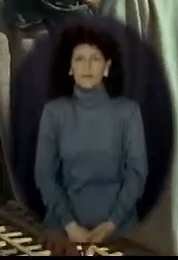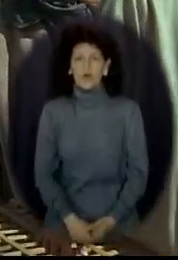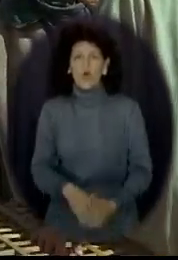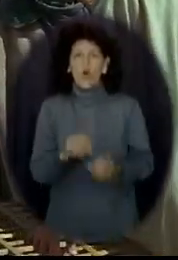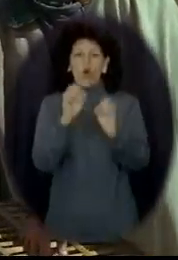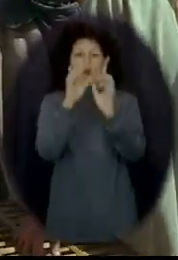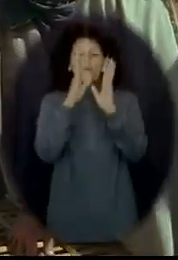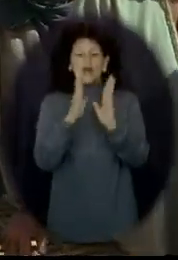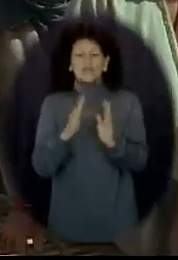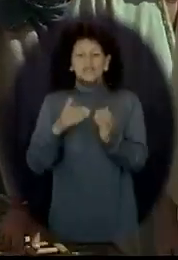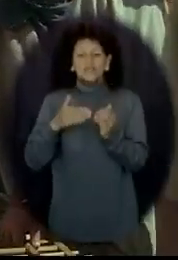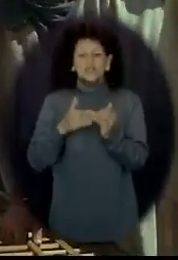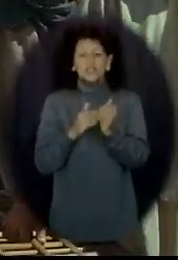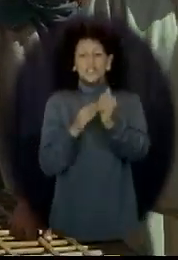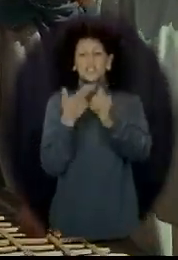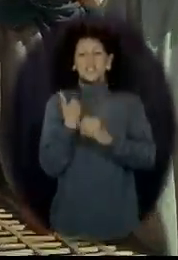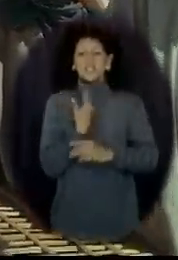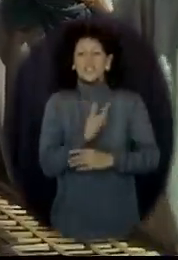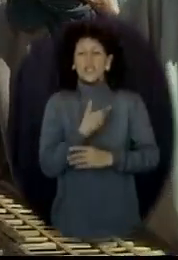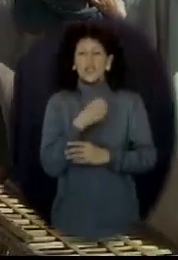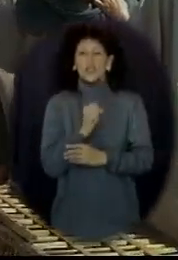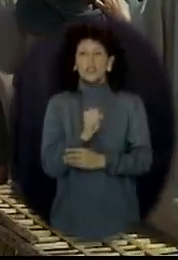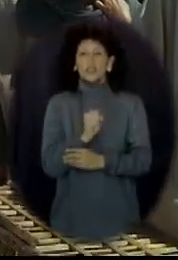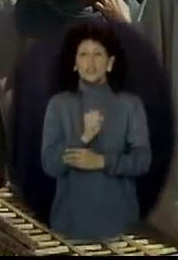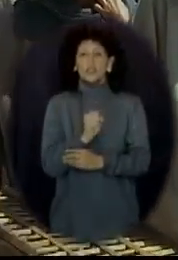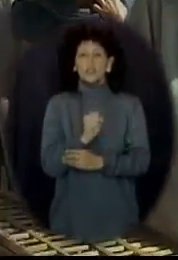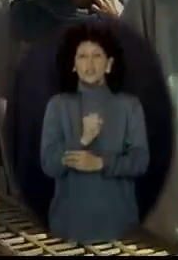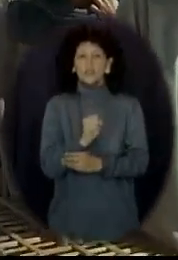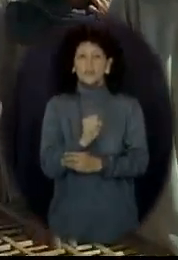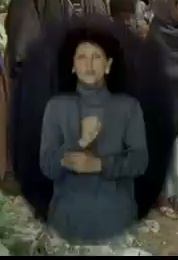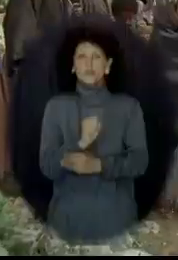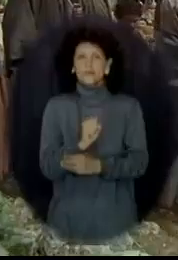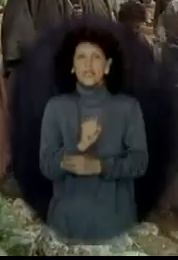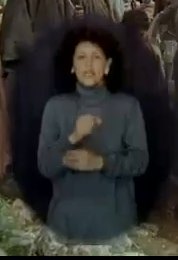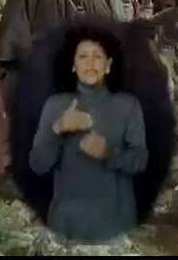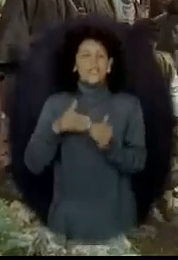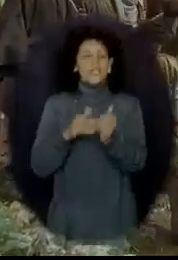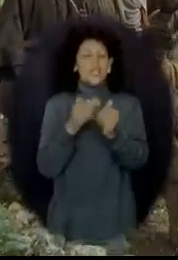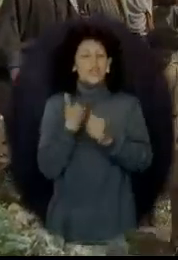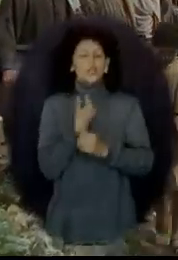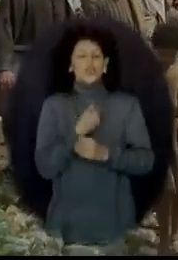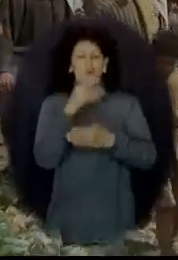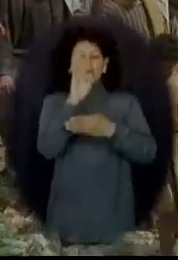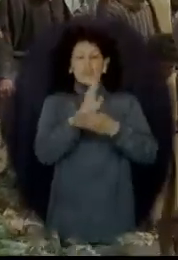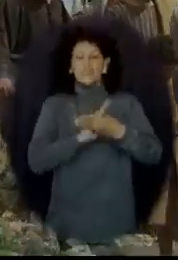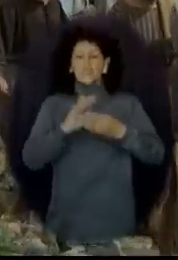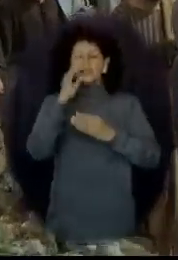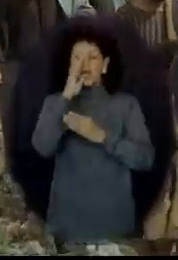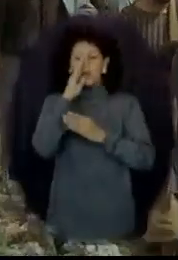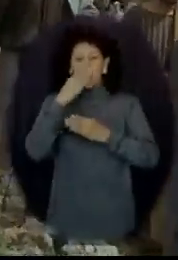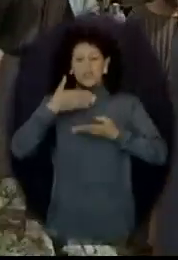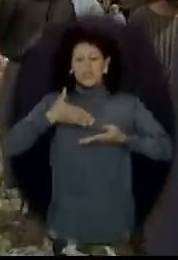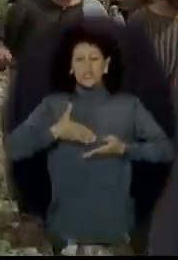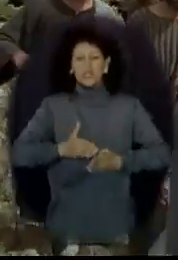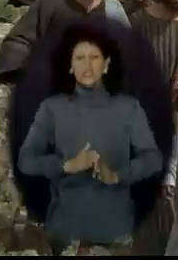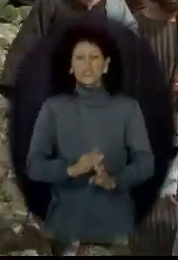¡Oh, maestro, guíanos! ¡Te necesitamos, Señor! ¡Bendita la madre que te tuvo y te crió!